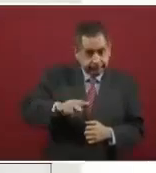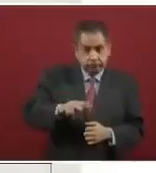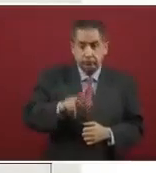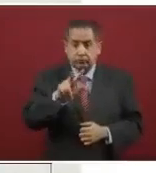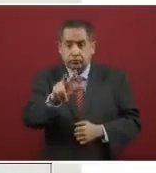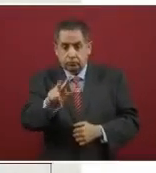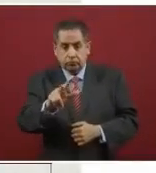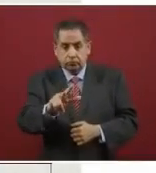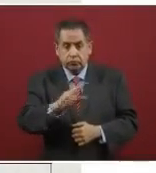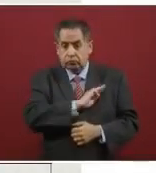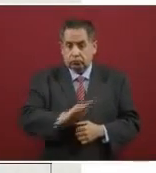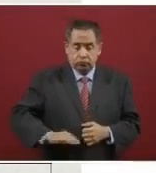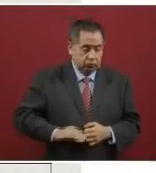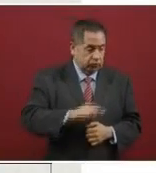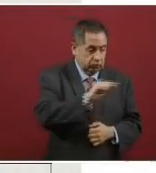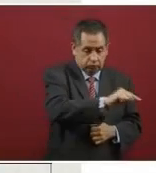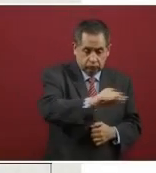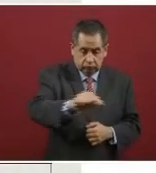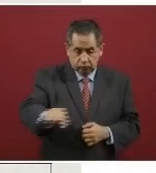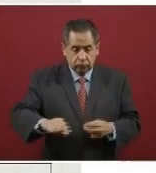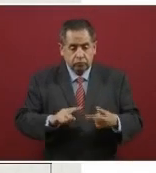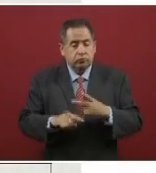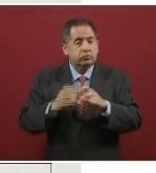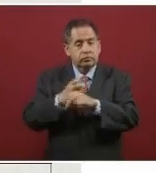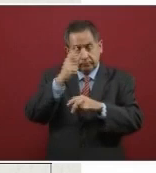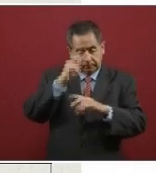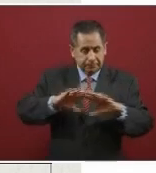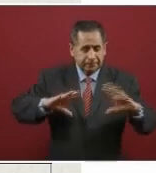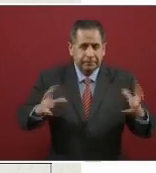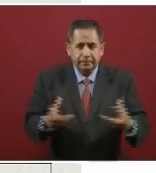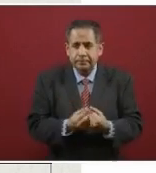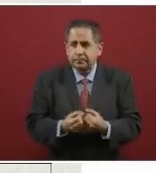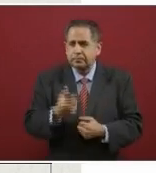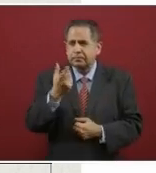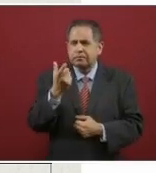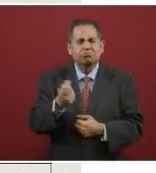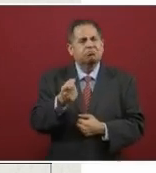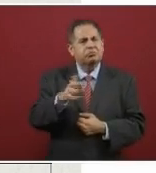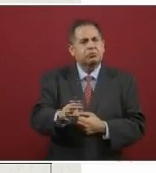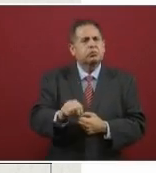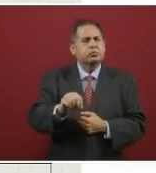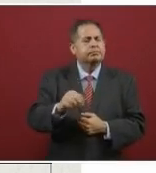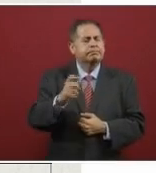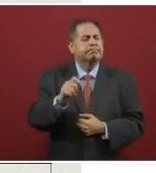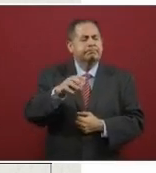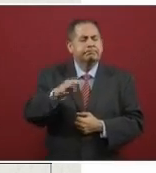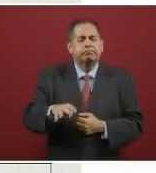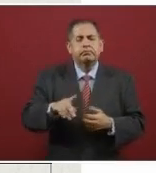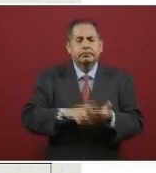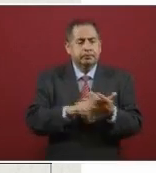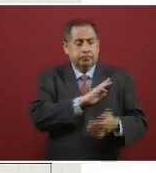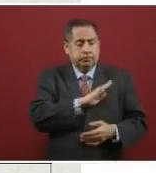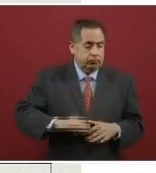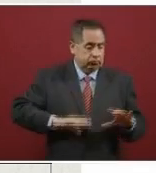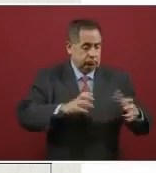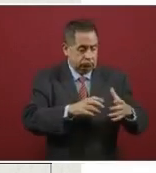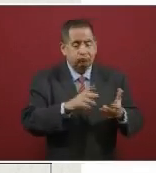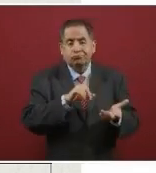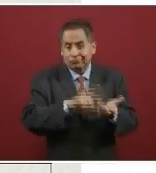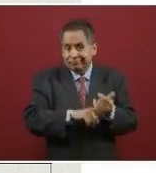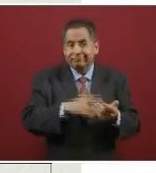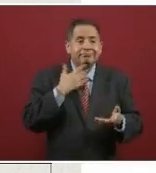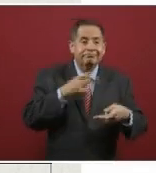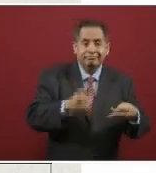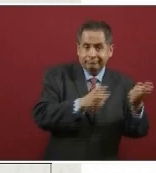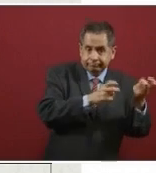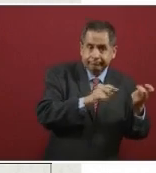del Estado de México, un total de 27 municipios que tienen tutores y que en esos municipios hay actividad de huachicol. En total